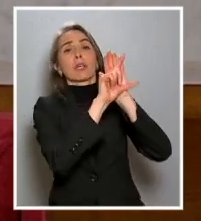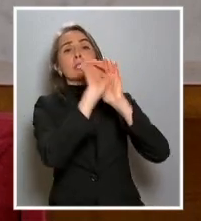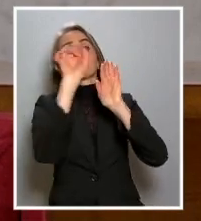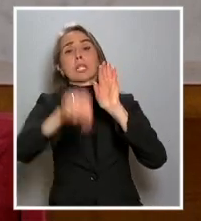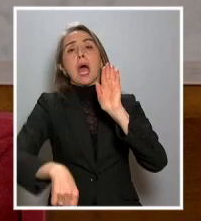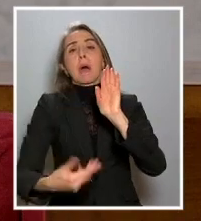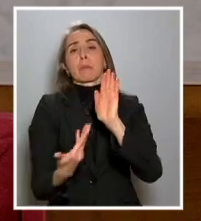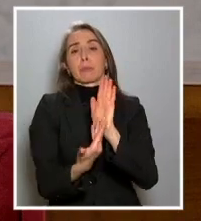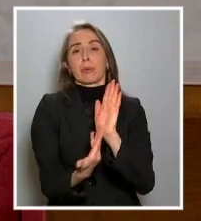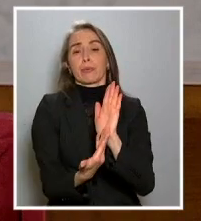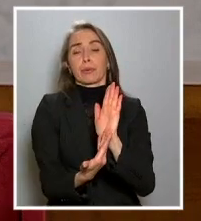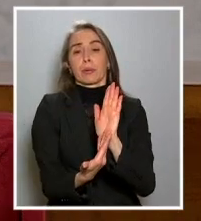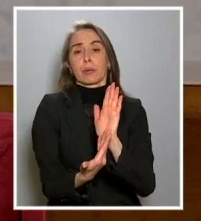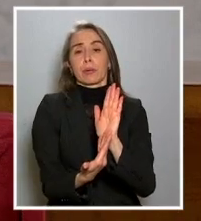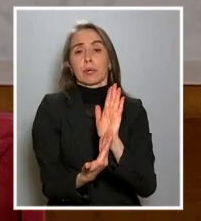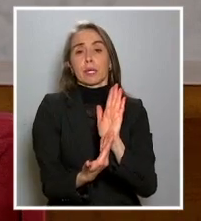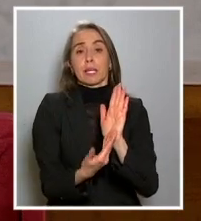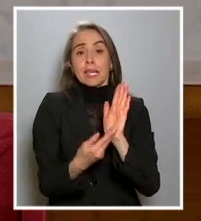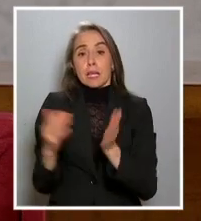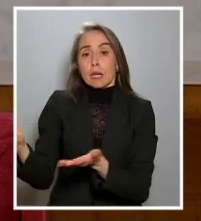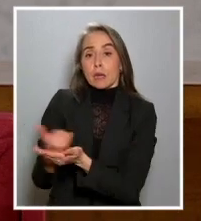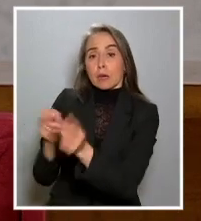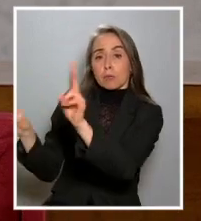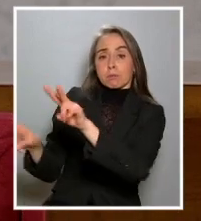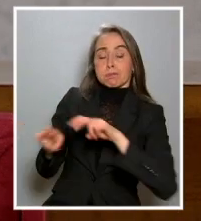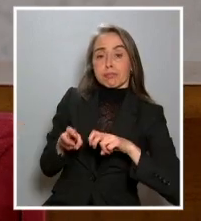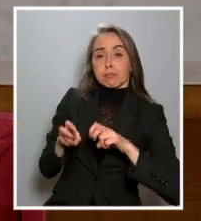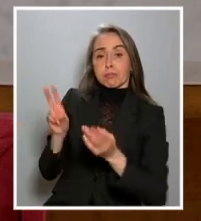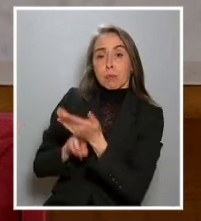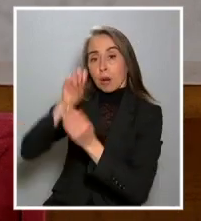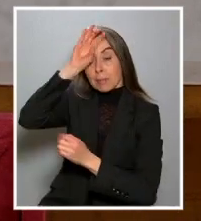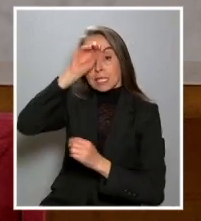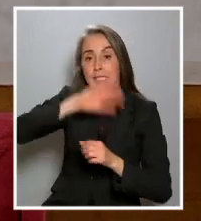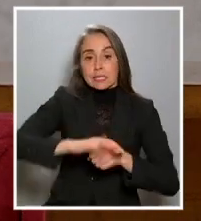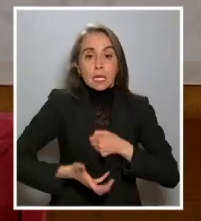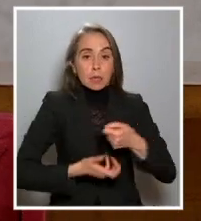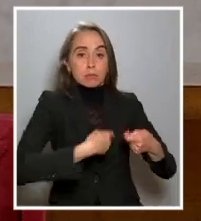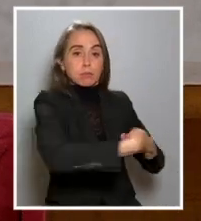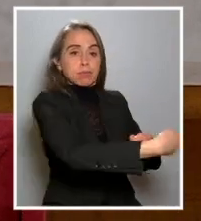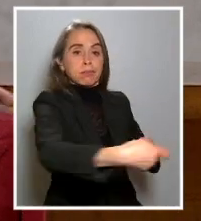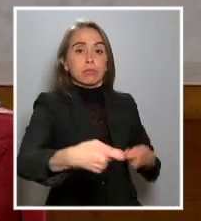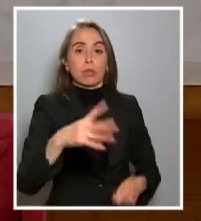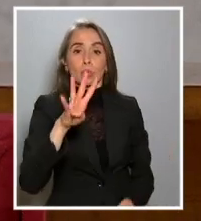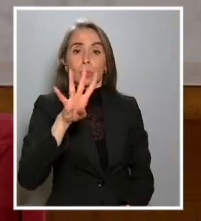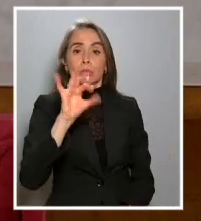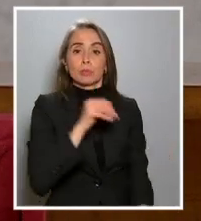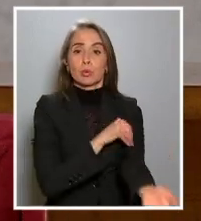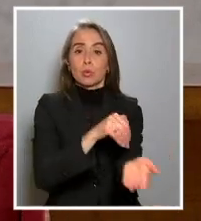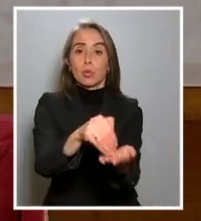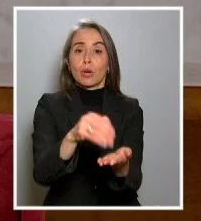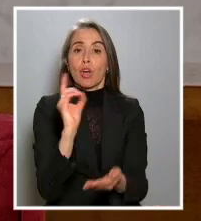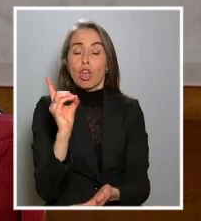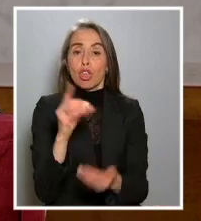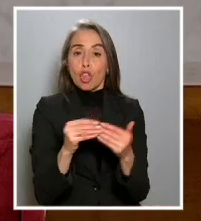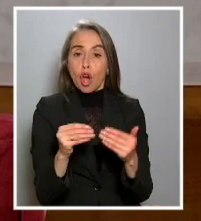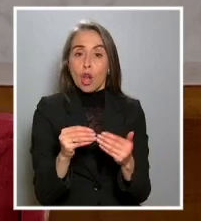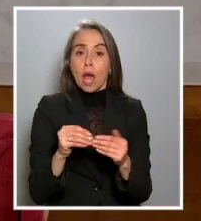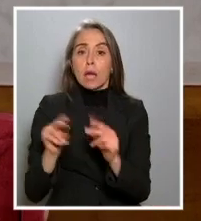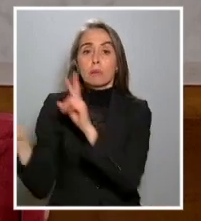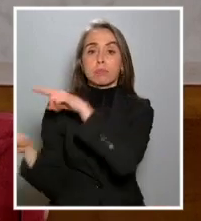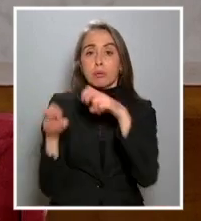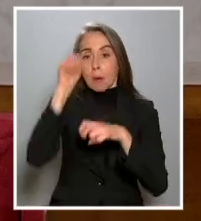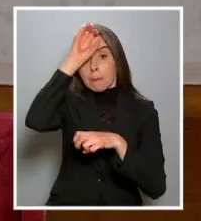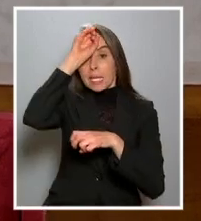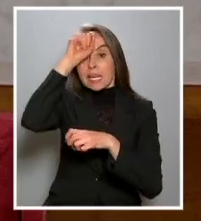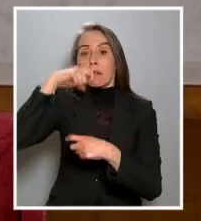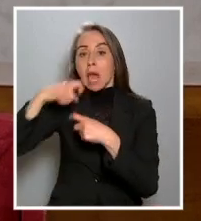aprobarla y distribuirá recursos nuevos por cerca de 450 millones de dólares desde la minería del